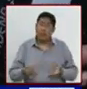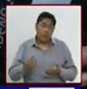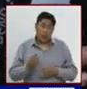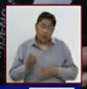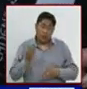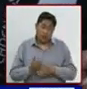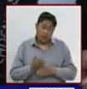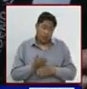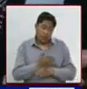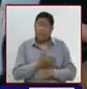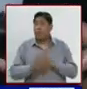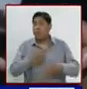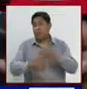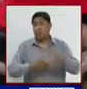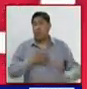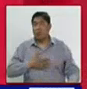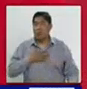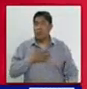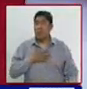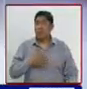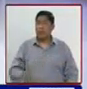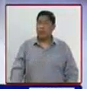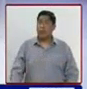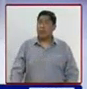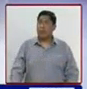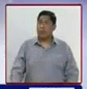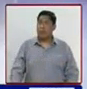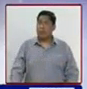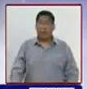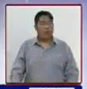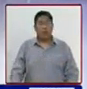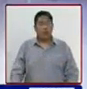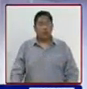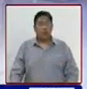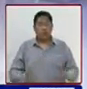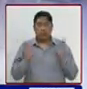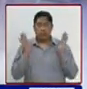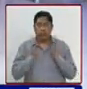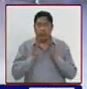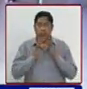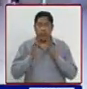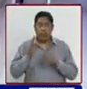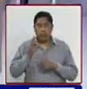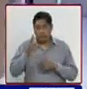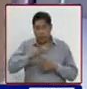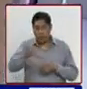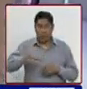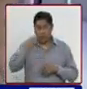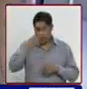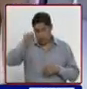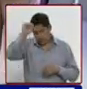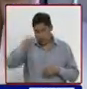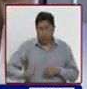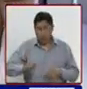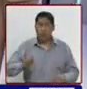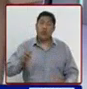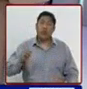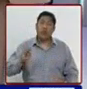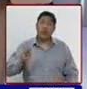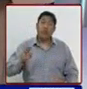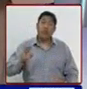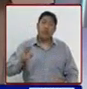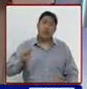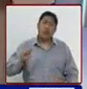para volver a salir. ¿Qué familia? Estamos justamente en la zona sur, barrio Mecapaca o